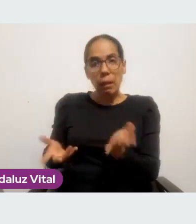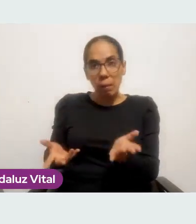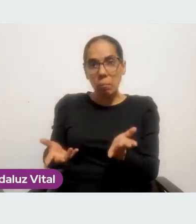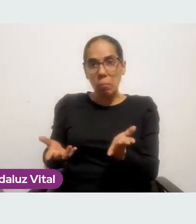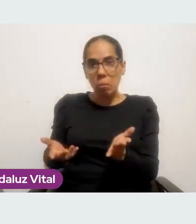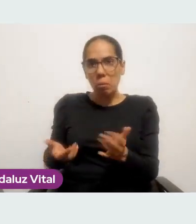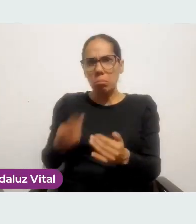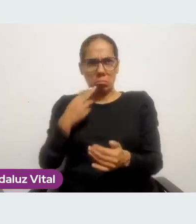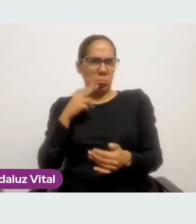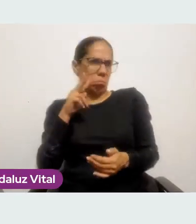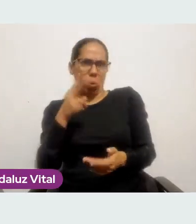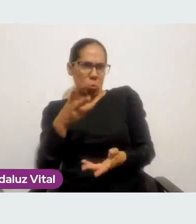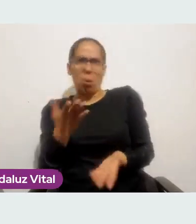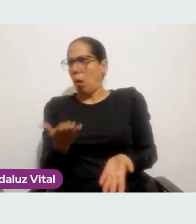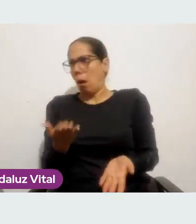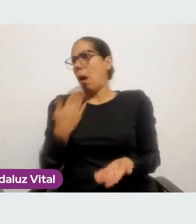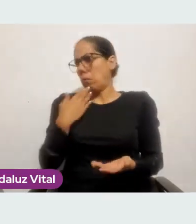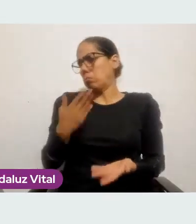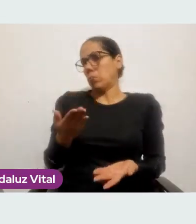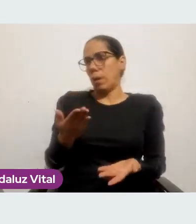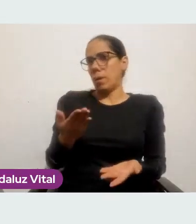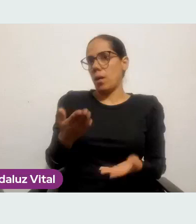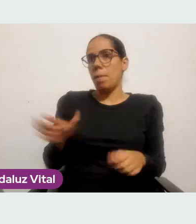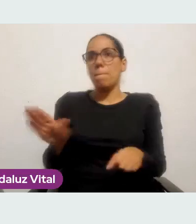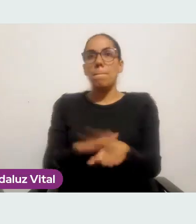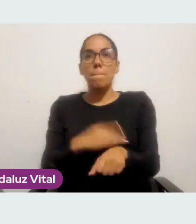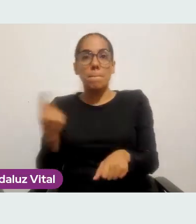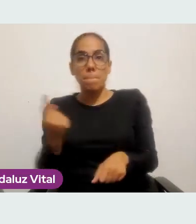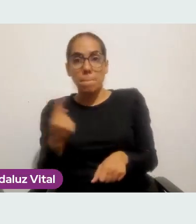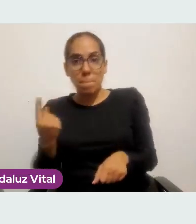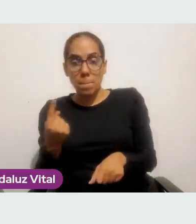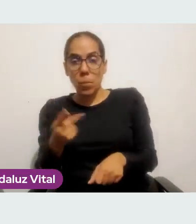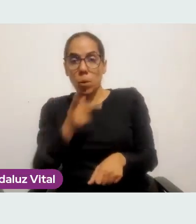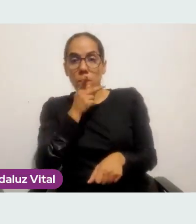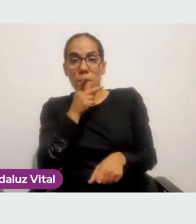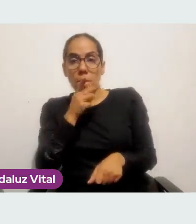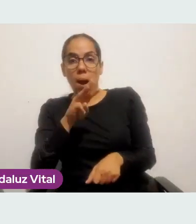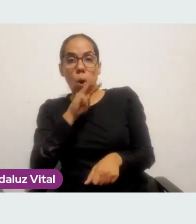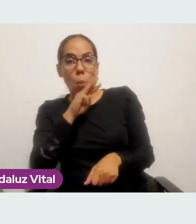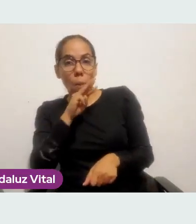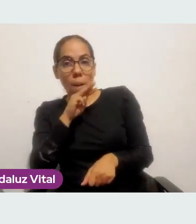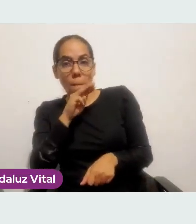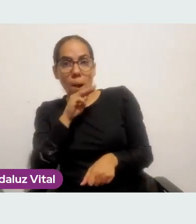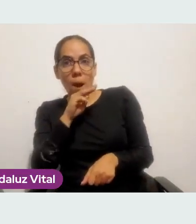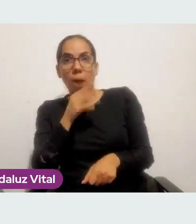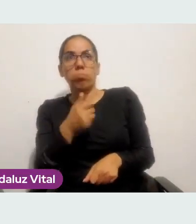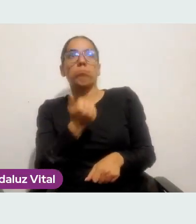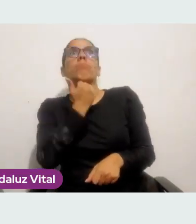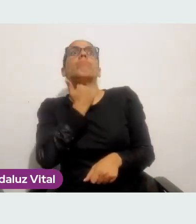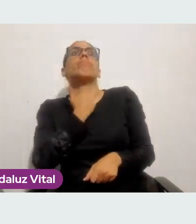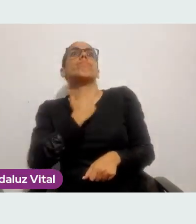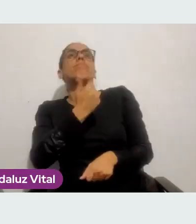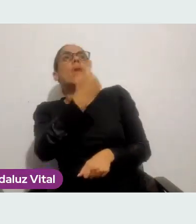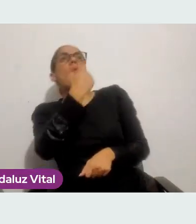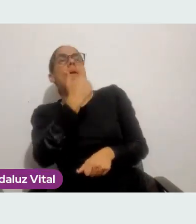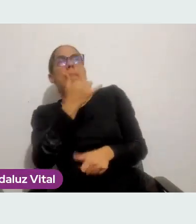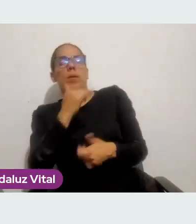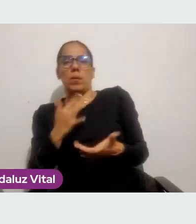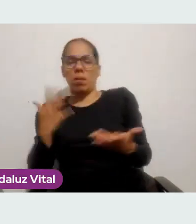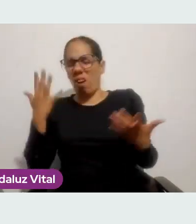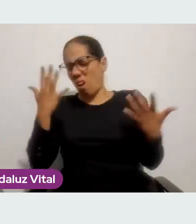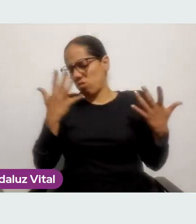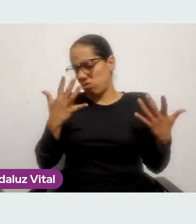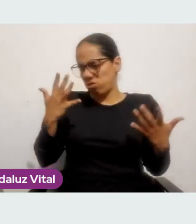beber no es ningún problema. En una ocasión, platicando con alguien, le decía, cuida tu